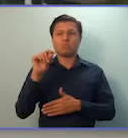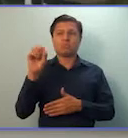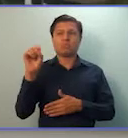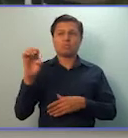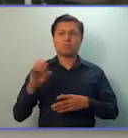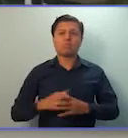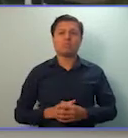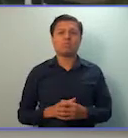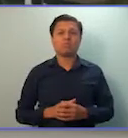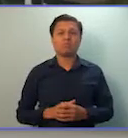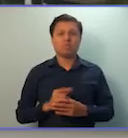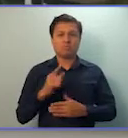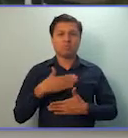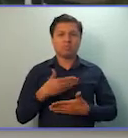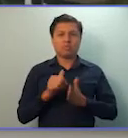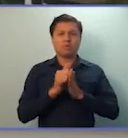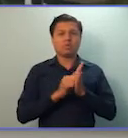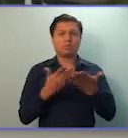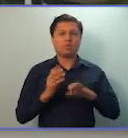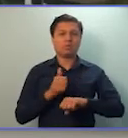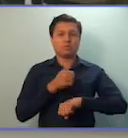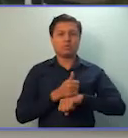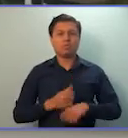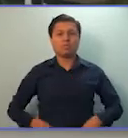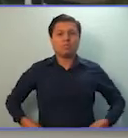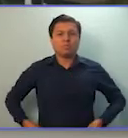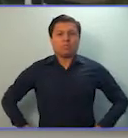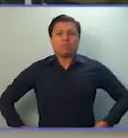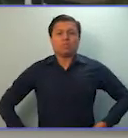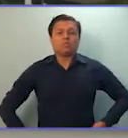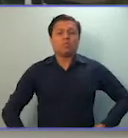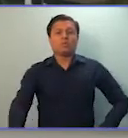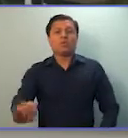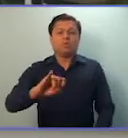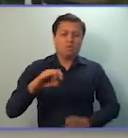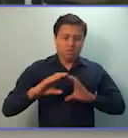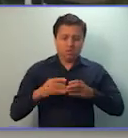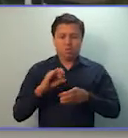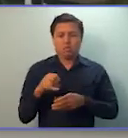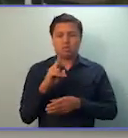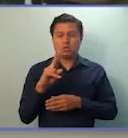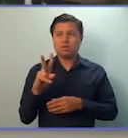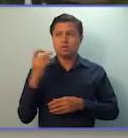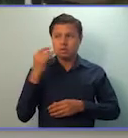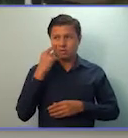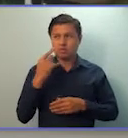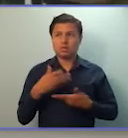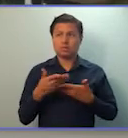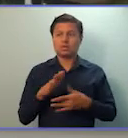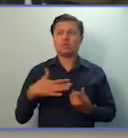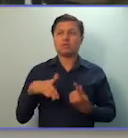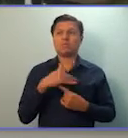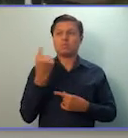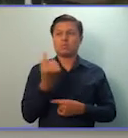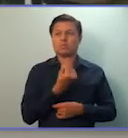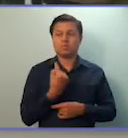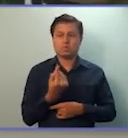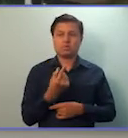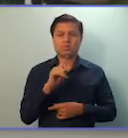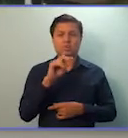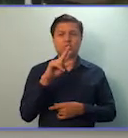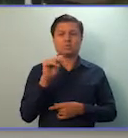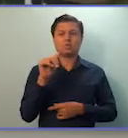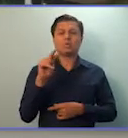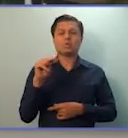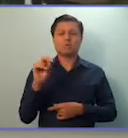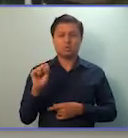hay una disposición que se ha establecido que la junta receptora de voto debe de generar todas las condiciones para que las personas trans